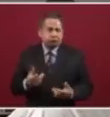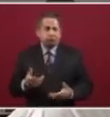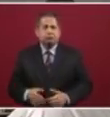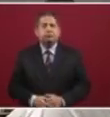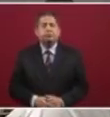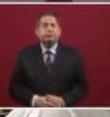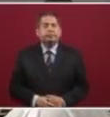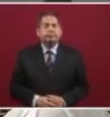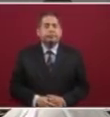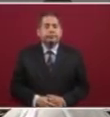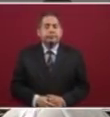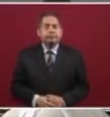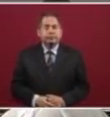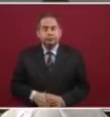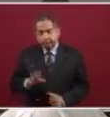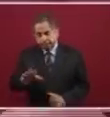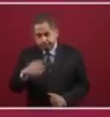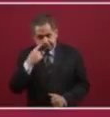Mire,